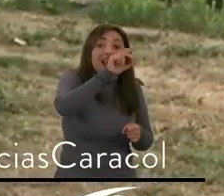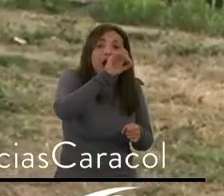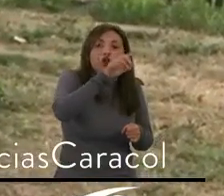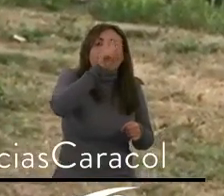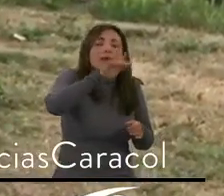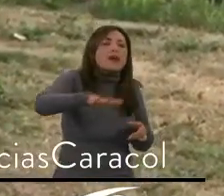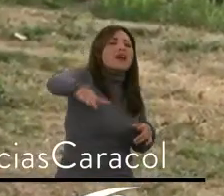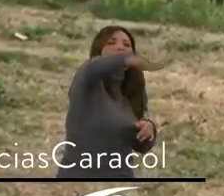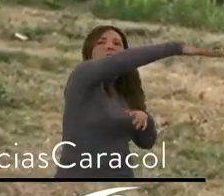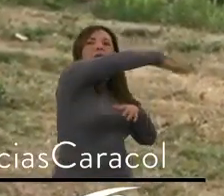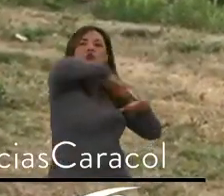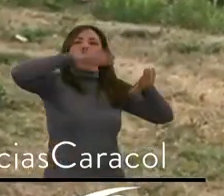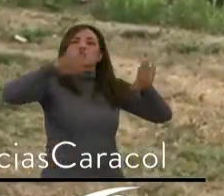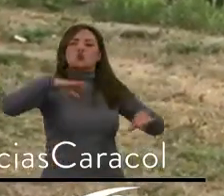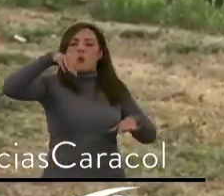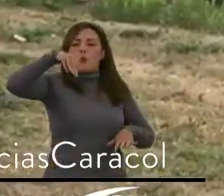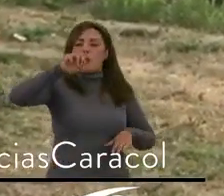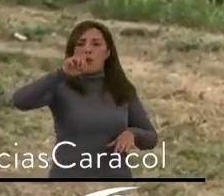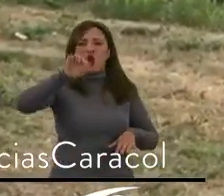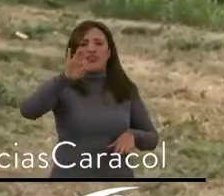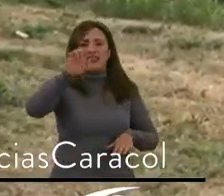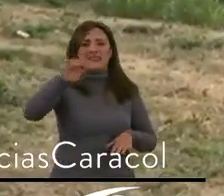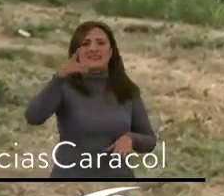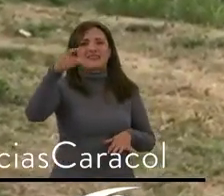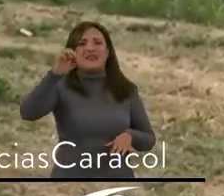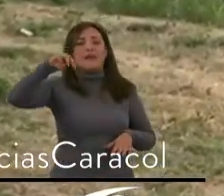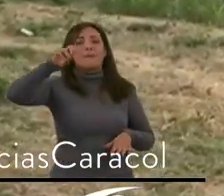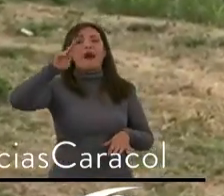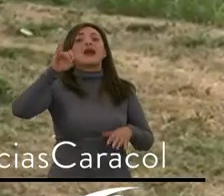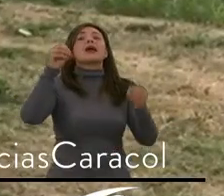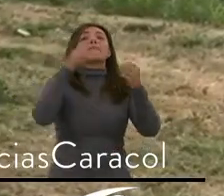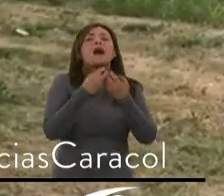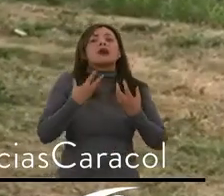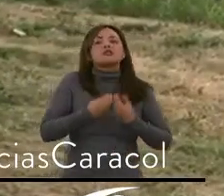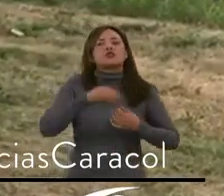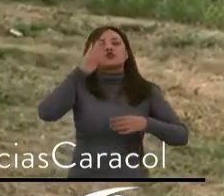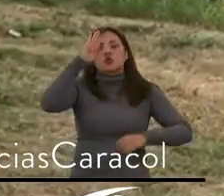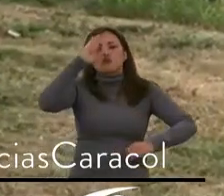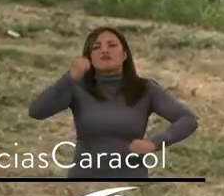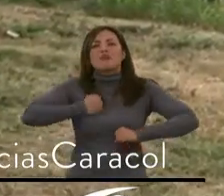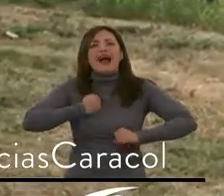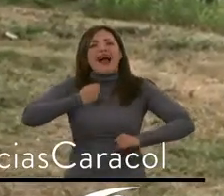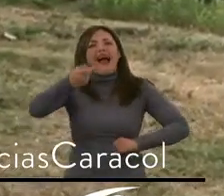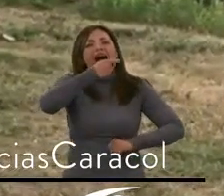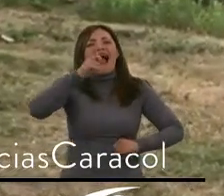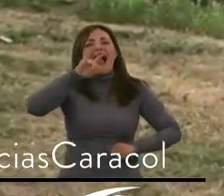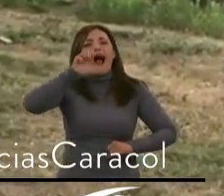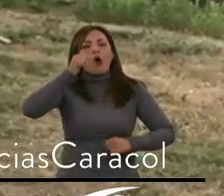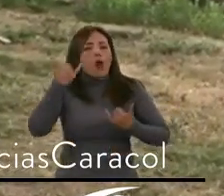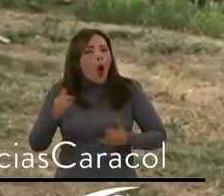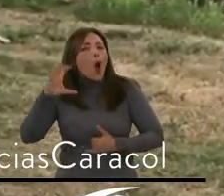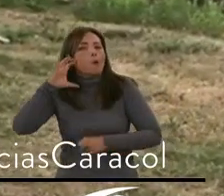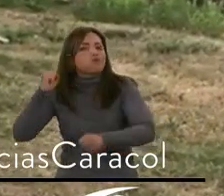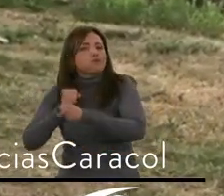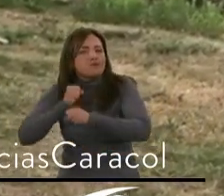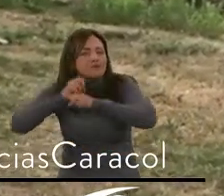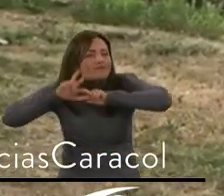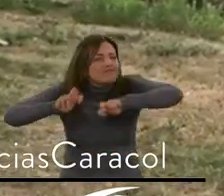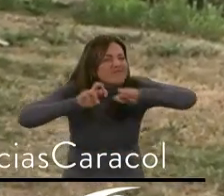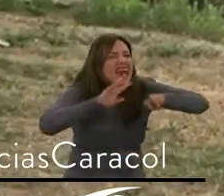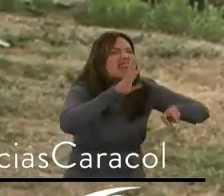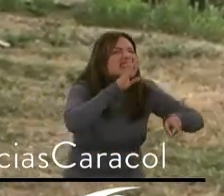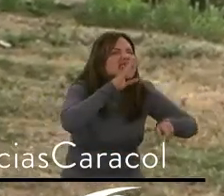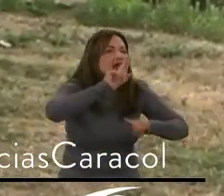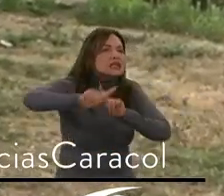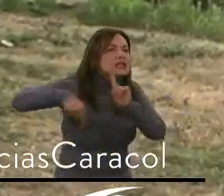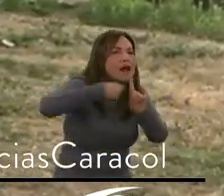de los Montes de María, y que el Gaula de la Armada Nacional trabaja para dar con el paradero de los responsables de estas intimidaciones